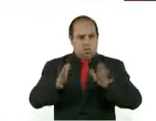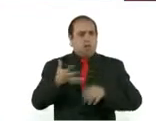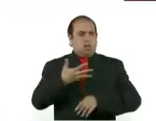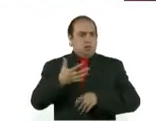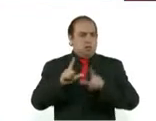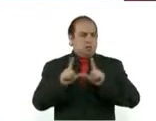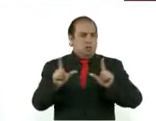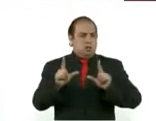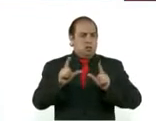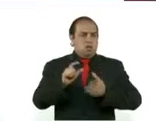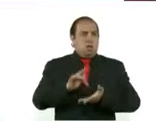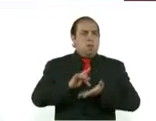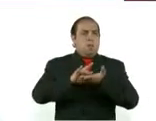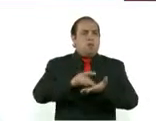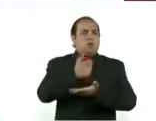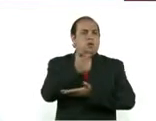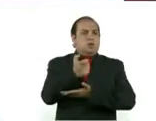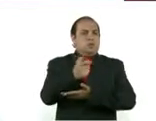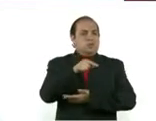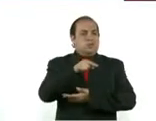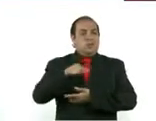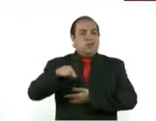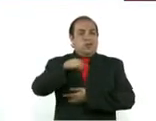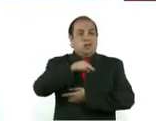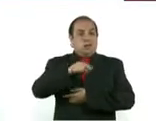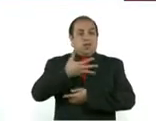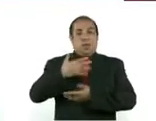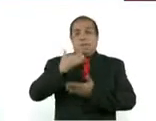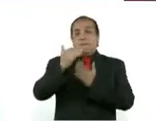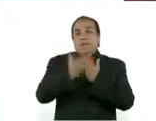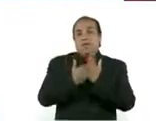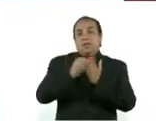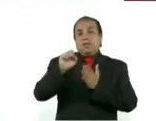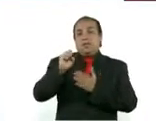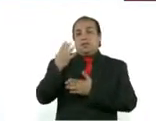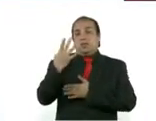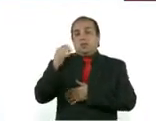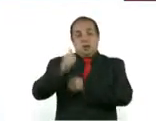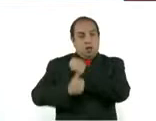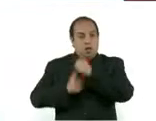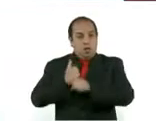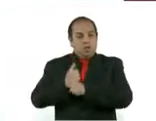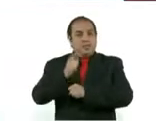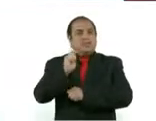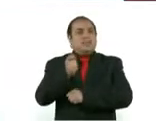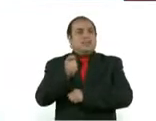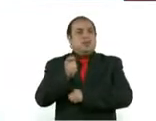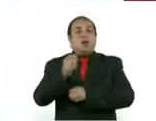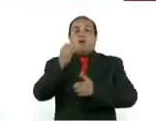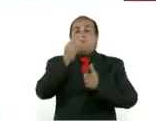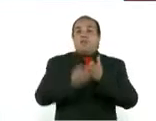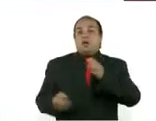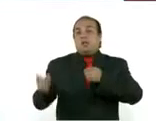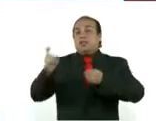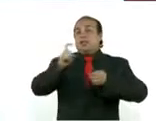pensión, que son menores de 64 años. Lo que significa que nos falta por incorporar